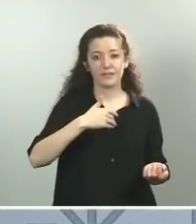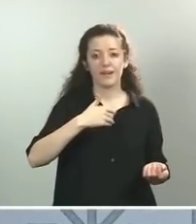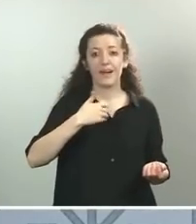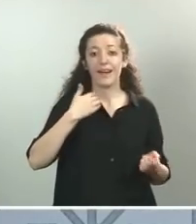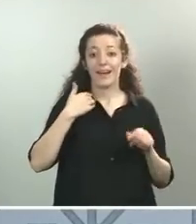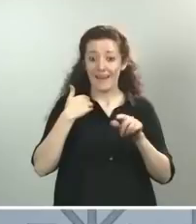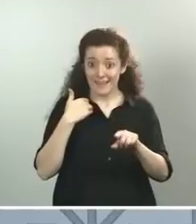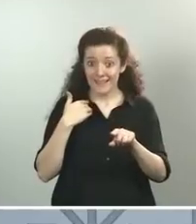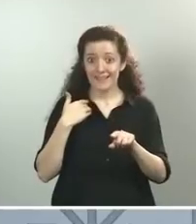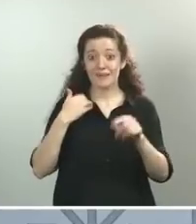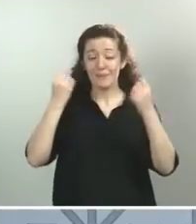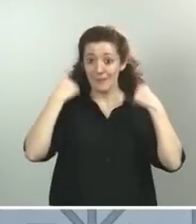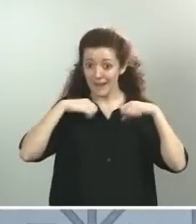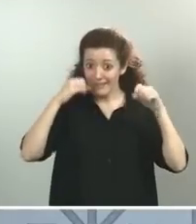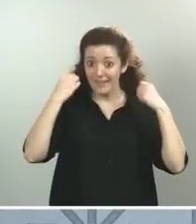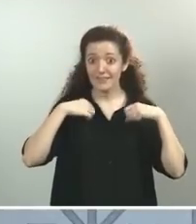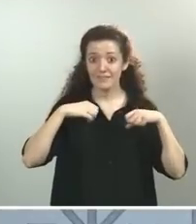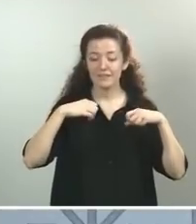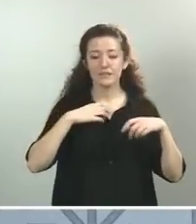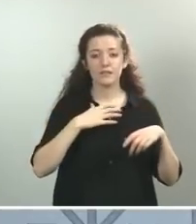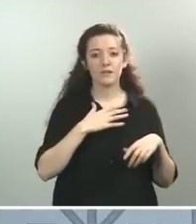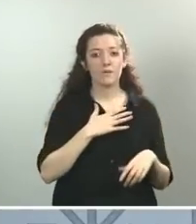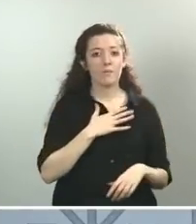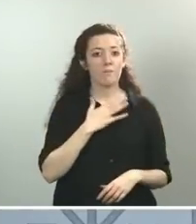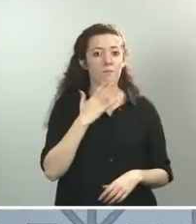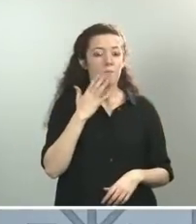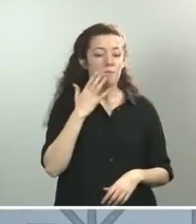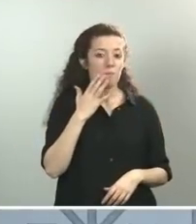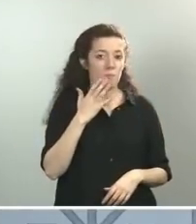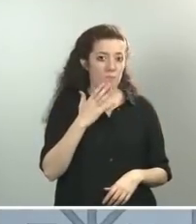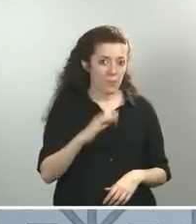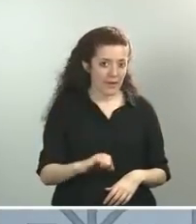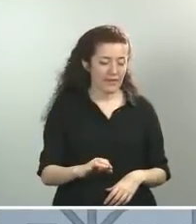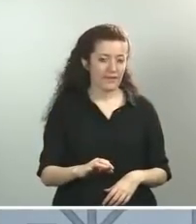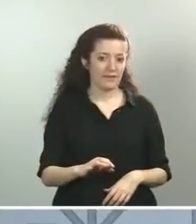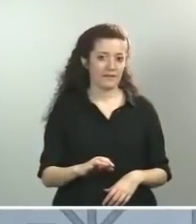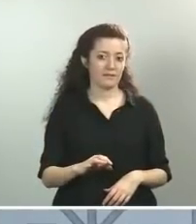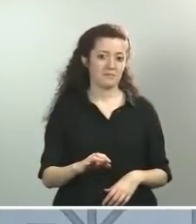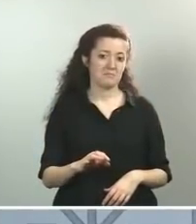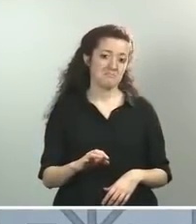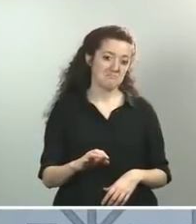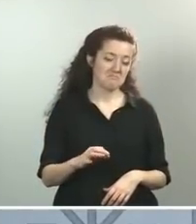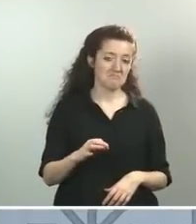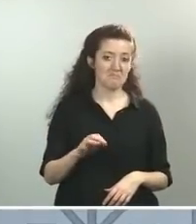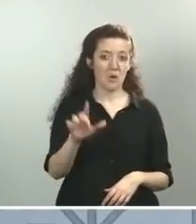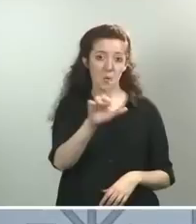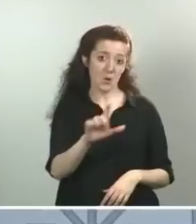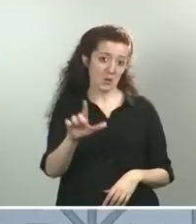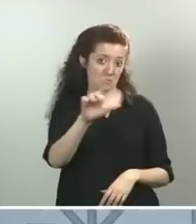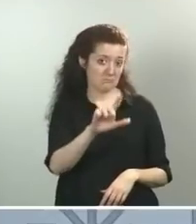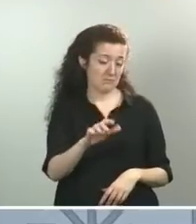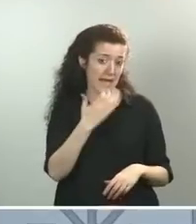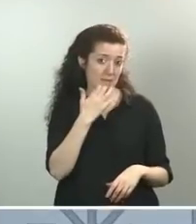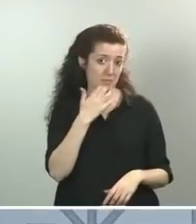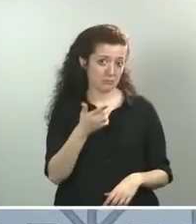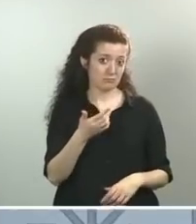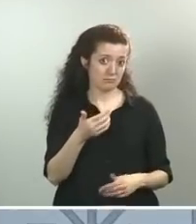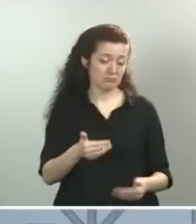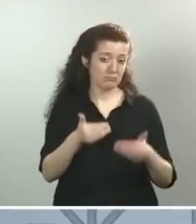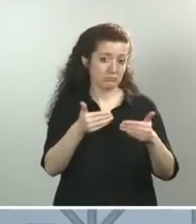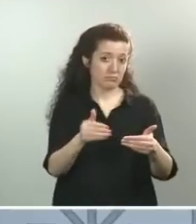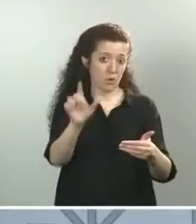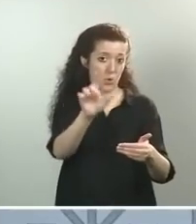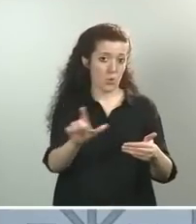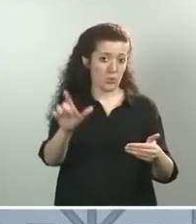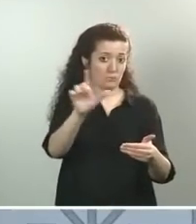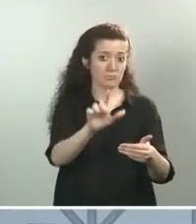eventualmente estenderse á mes de julio para realizar exclusivamente